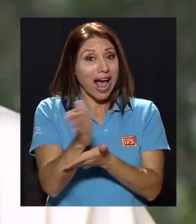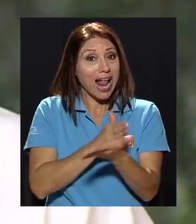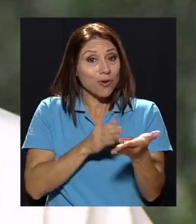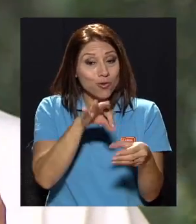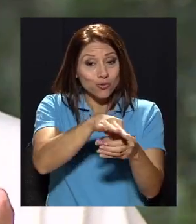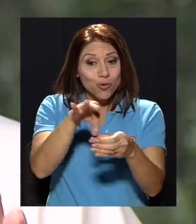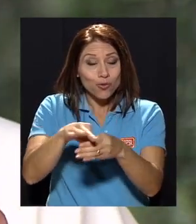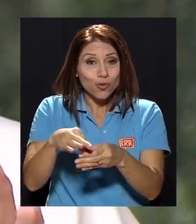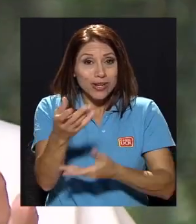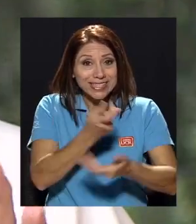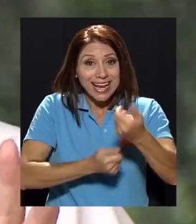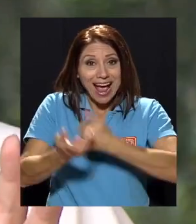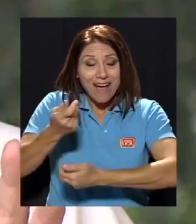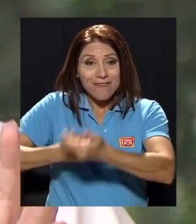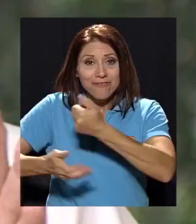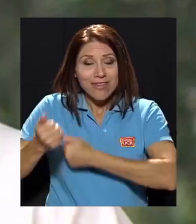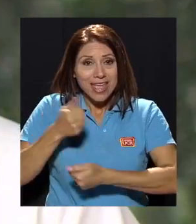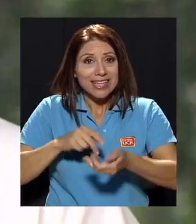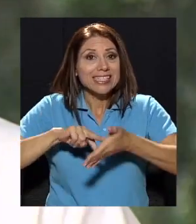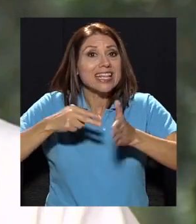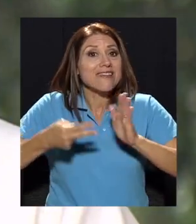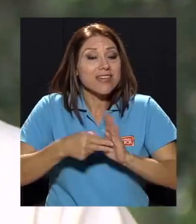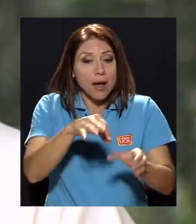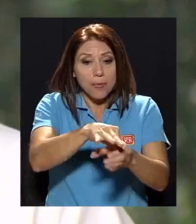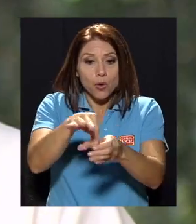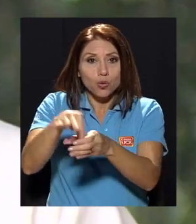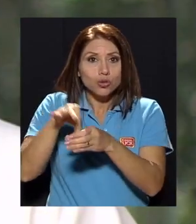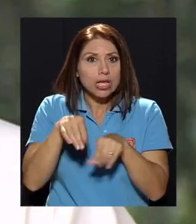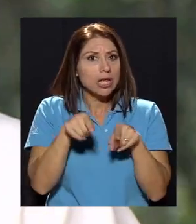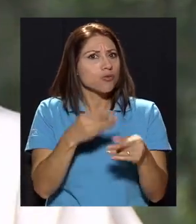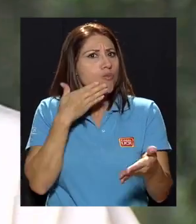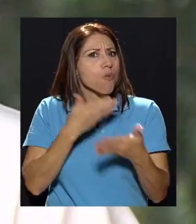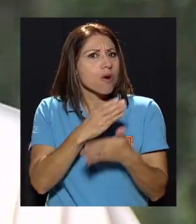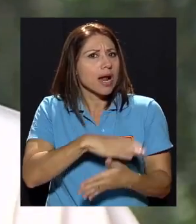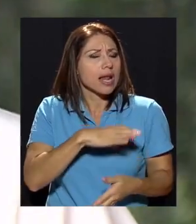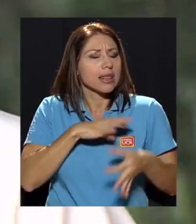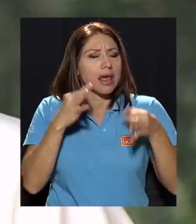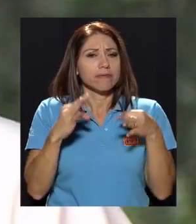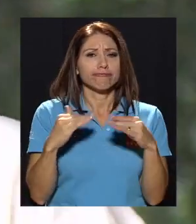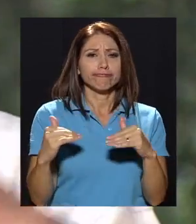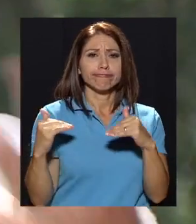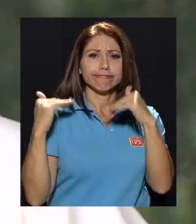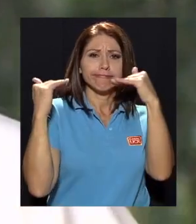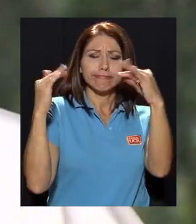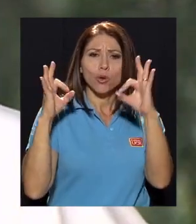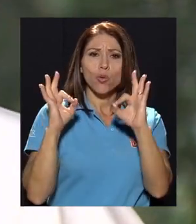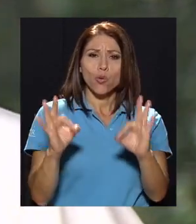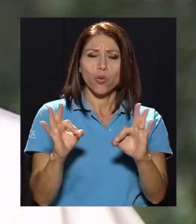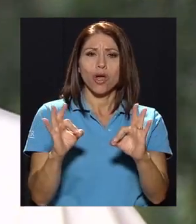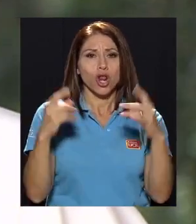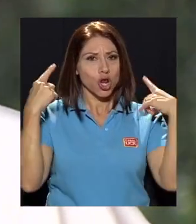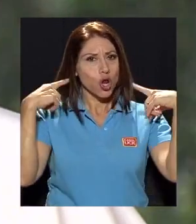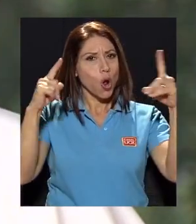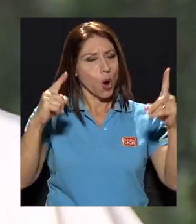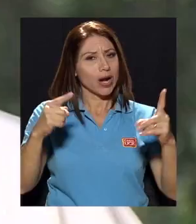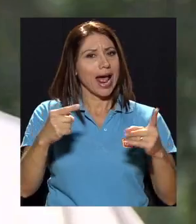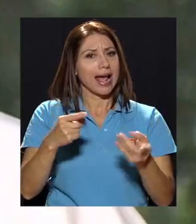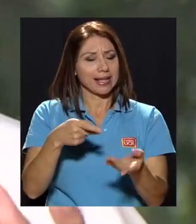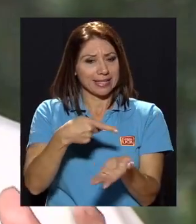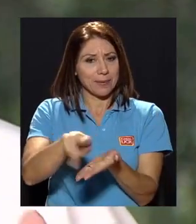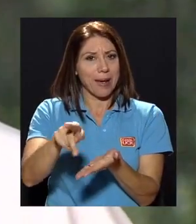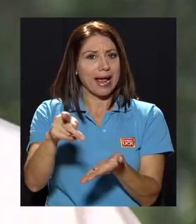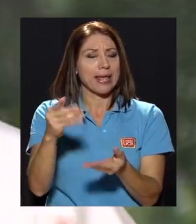que significa producir algo que tiene un enorme valor agregado y que es muy selecto y que logra precios muy altos.